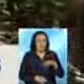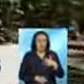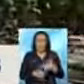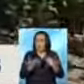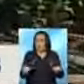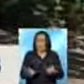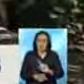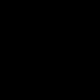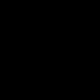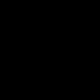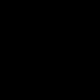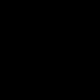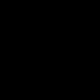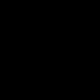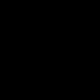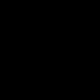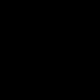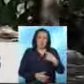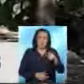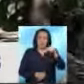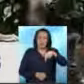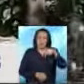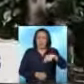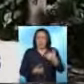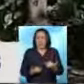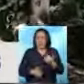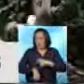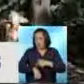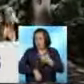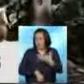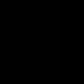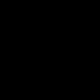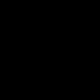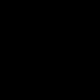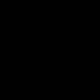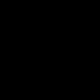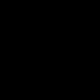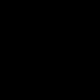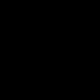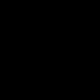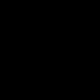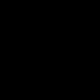no hay luz, así de la tarde, terrible.